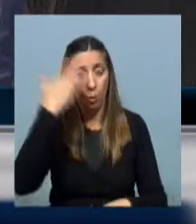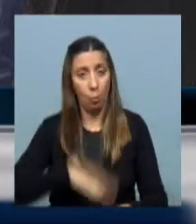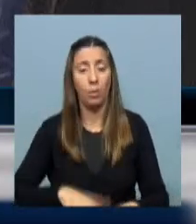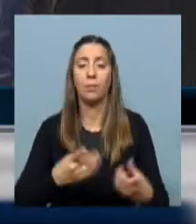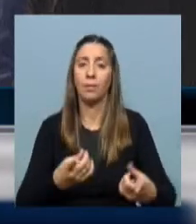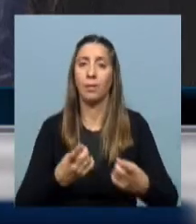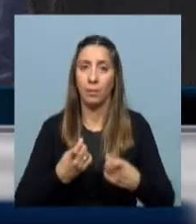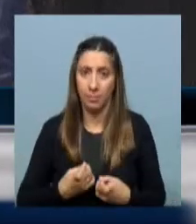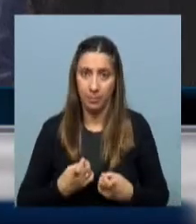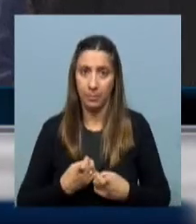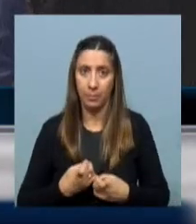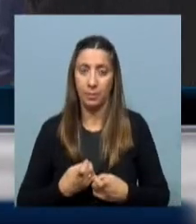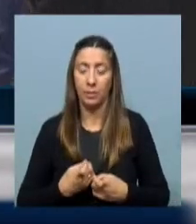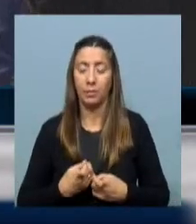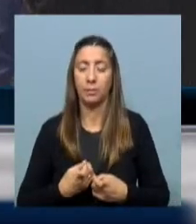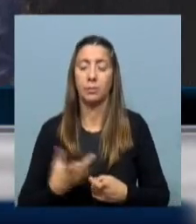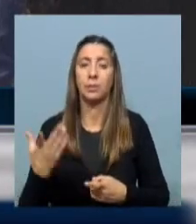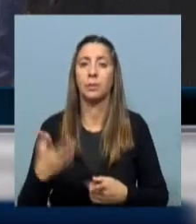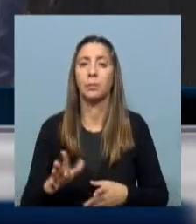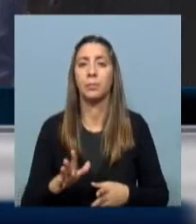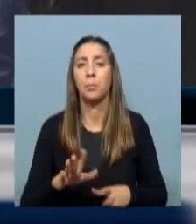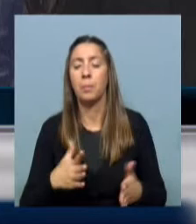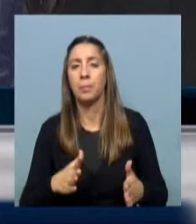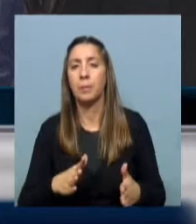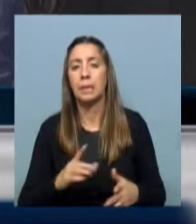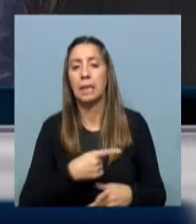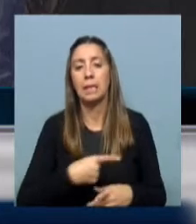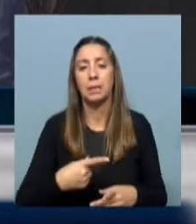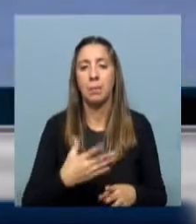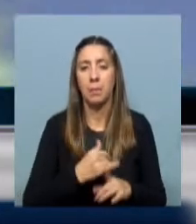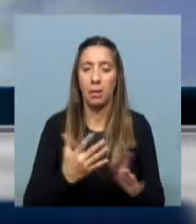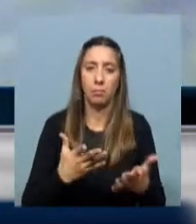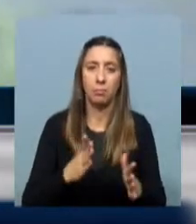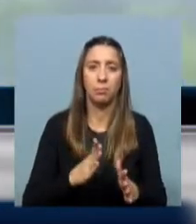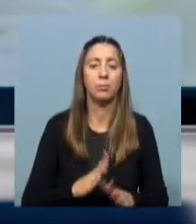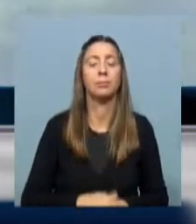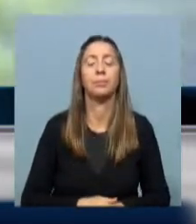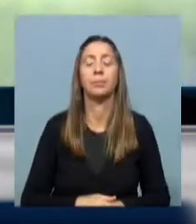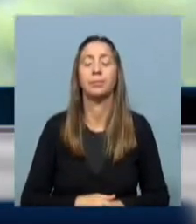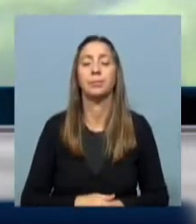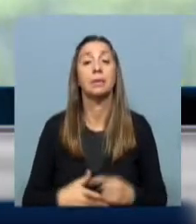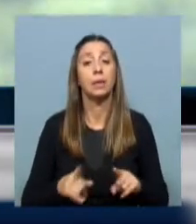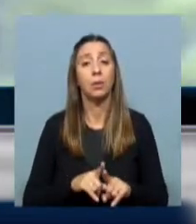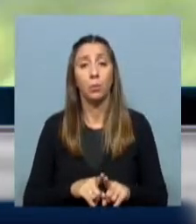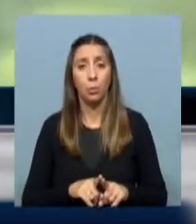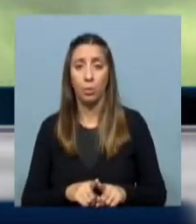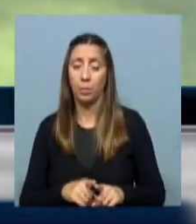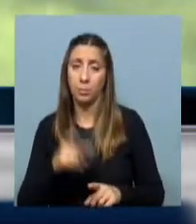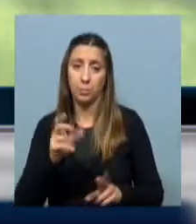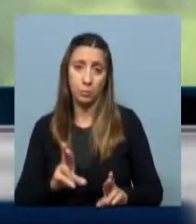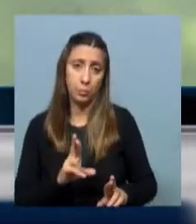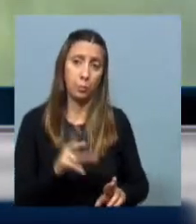las necesidades planteadas como para mediados de semana. Bien, bien. Pese a todo, no tenemos que